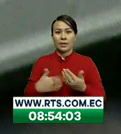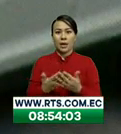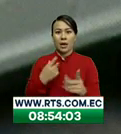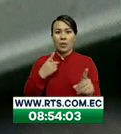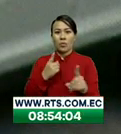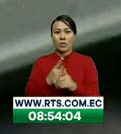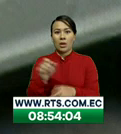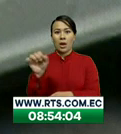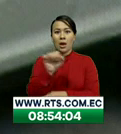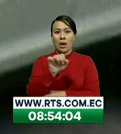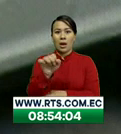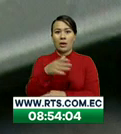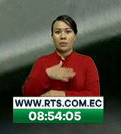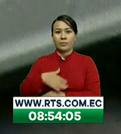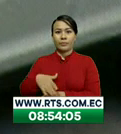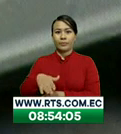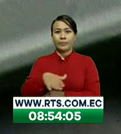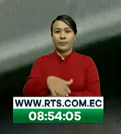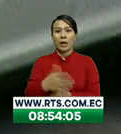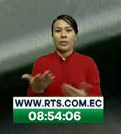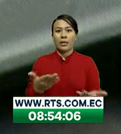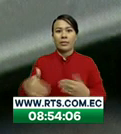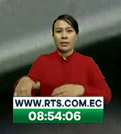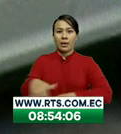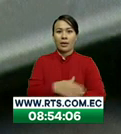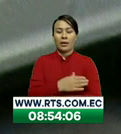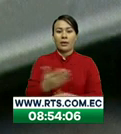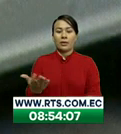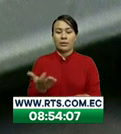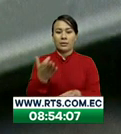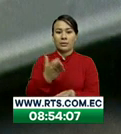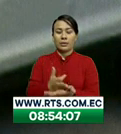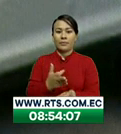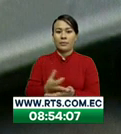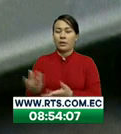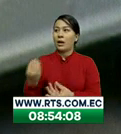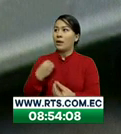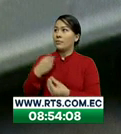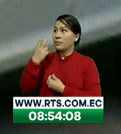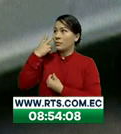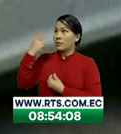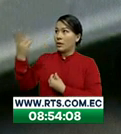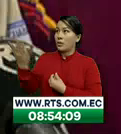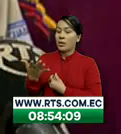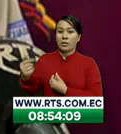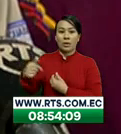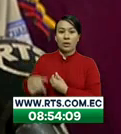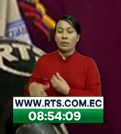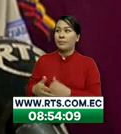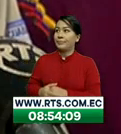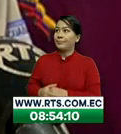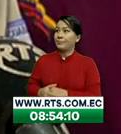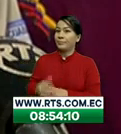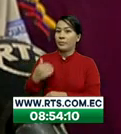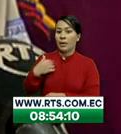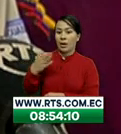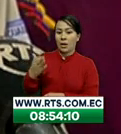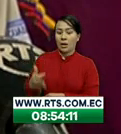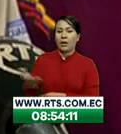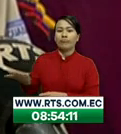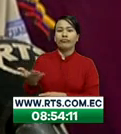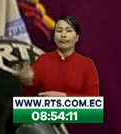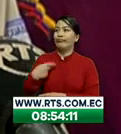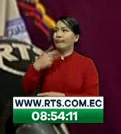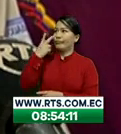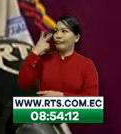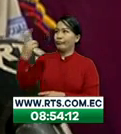que circulaba por la avenida Pedro Menéndez de Gilbert con dirección hacia el sur de Guayaquil. Una vez que revisan el